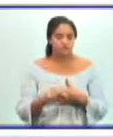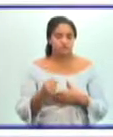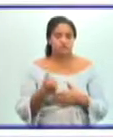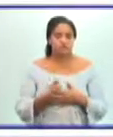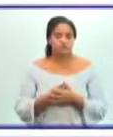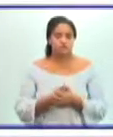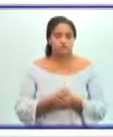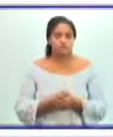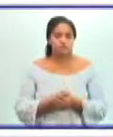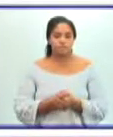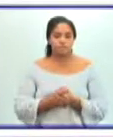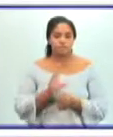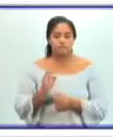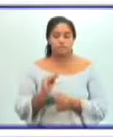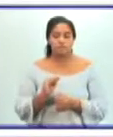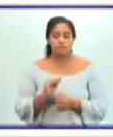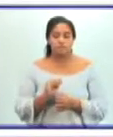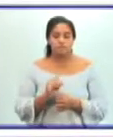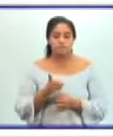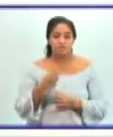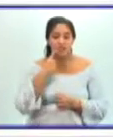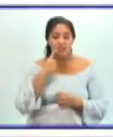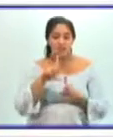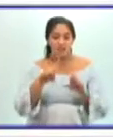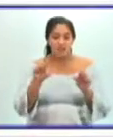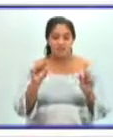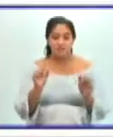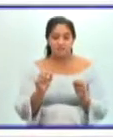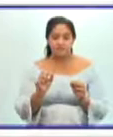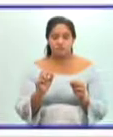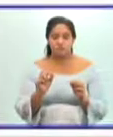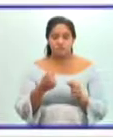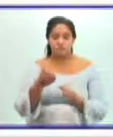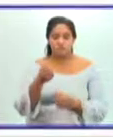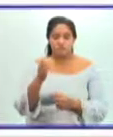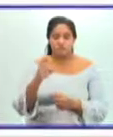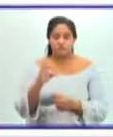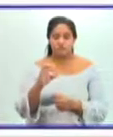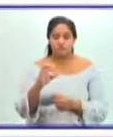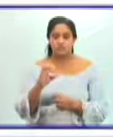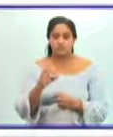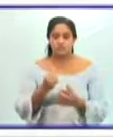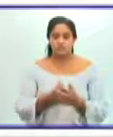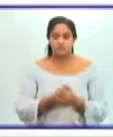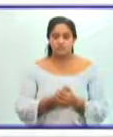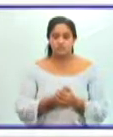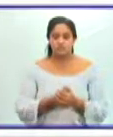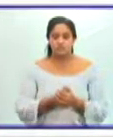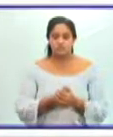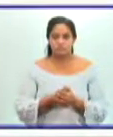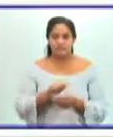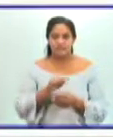Dice, en la figura la semirrecta AC es tangente a las circunferencias de centro O